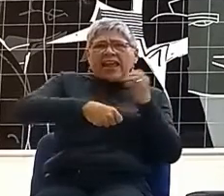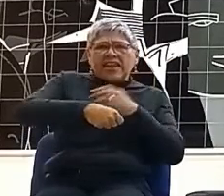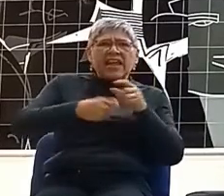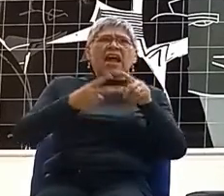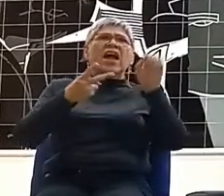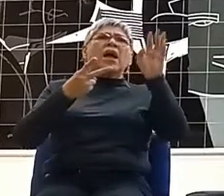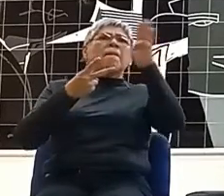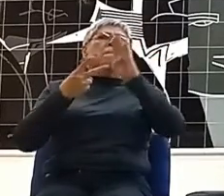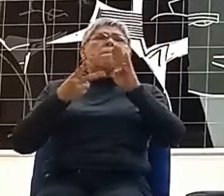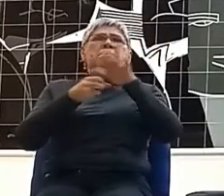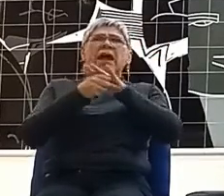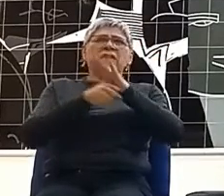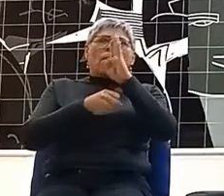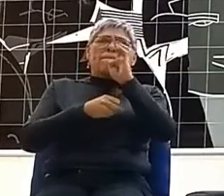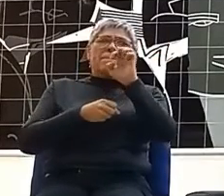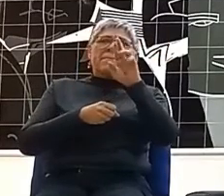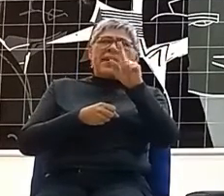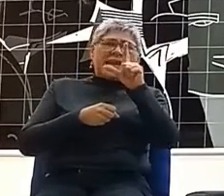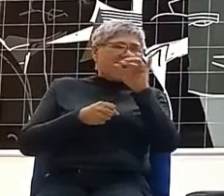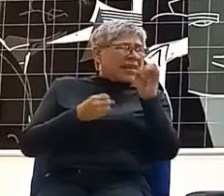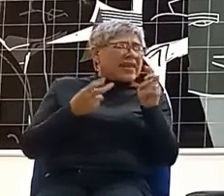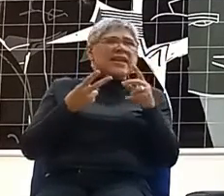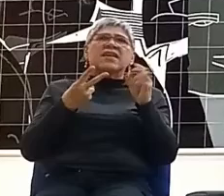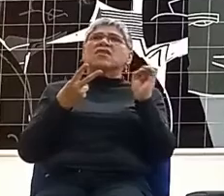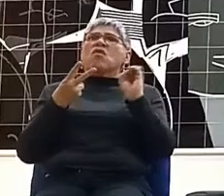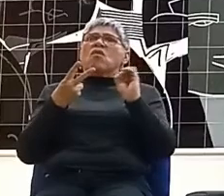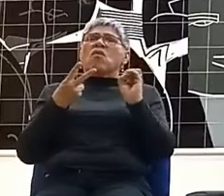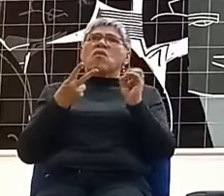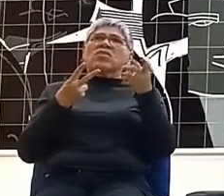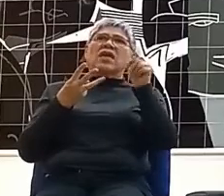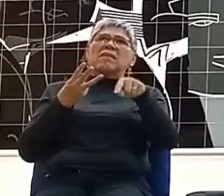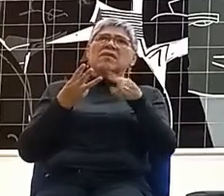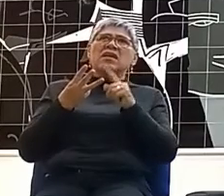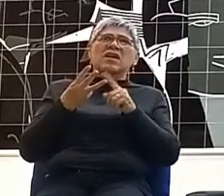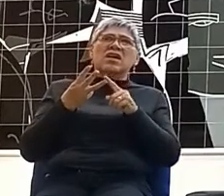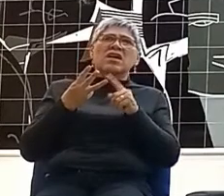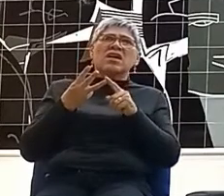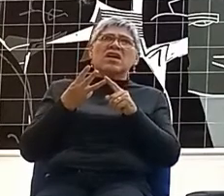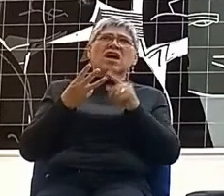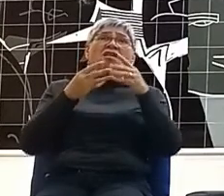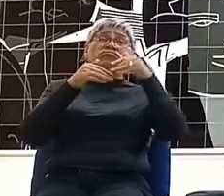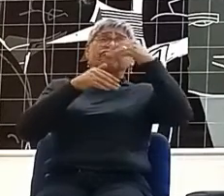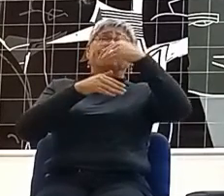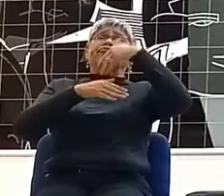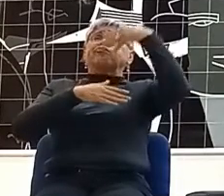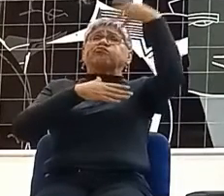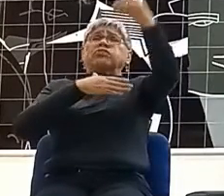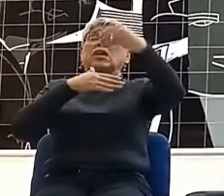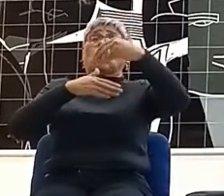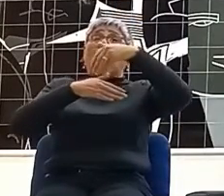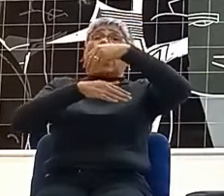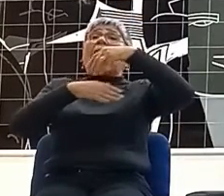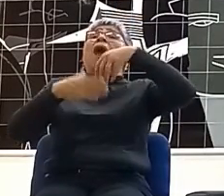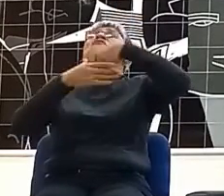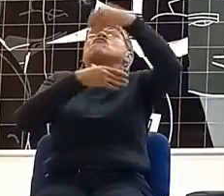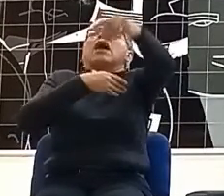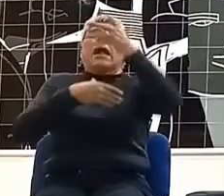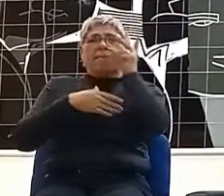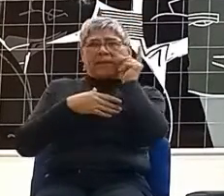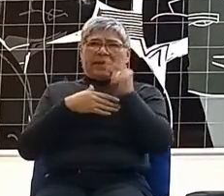barrio Berlín, sobre los extramuros de la ciudad de Pereira,